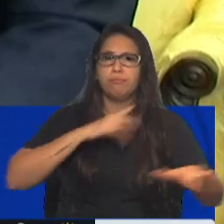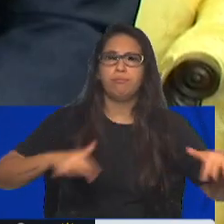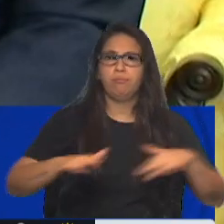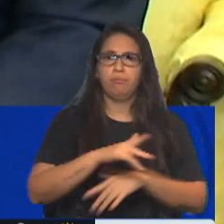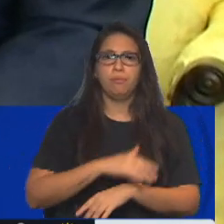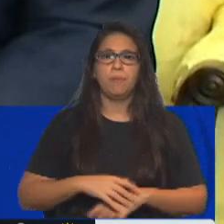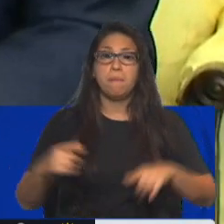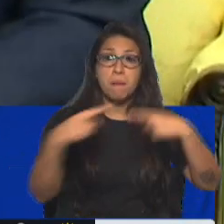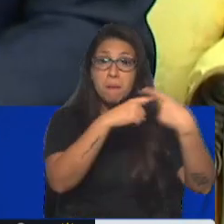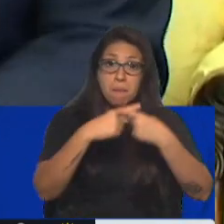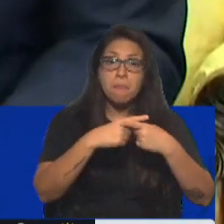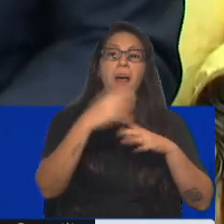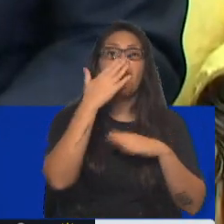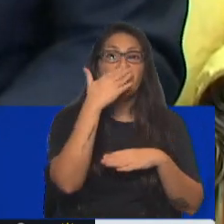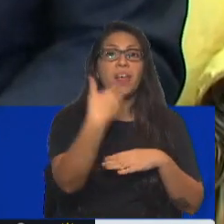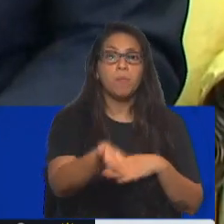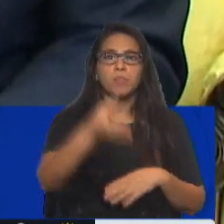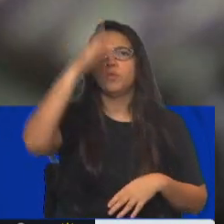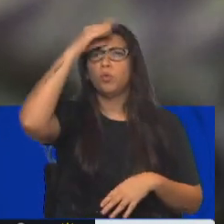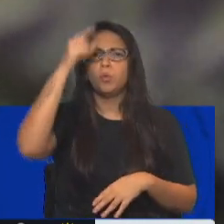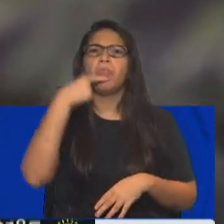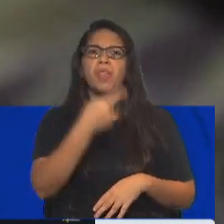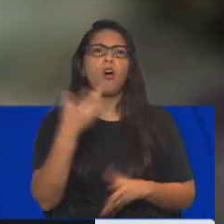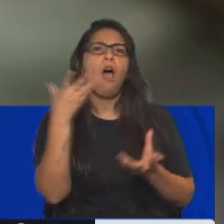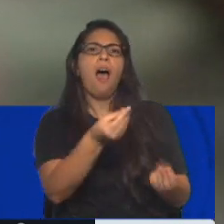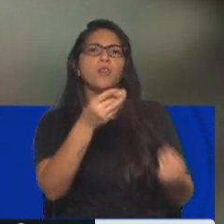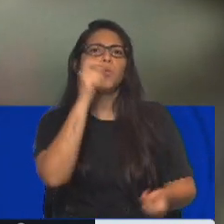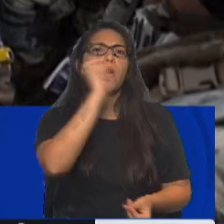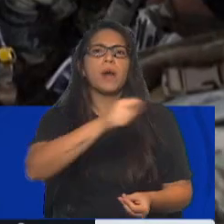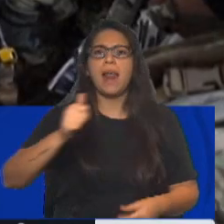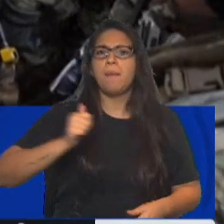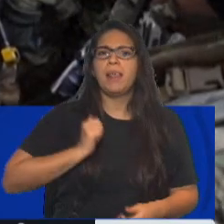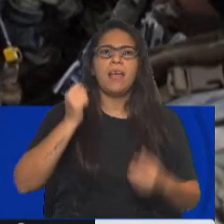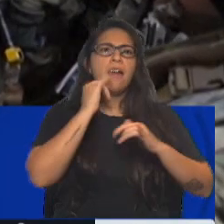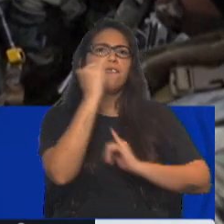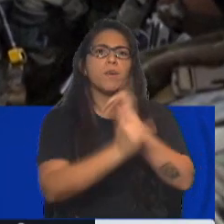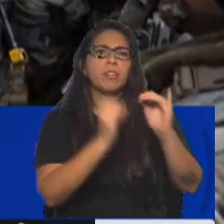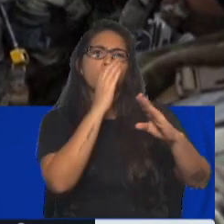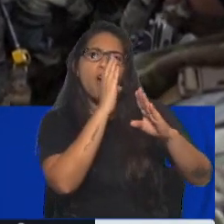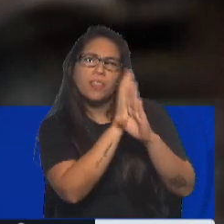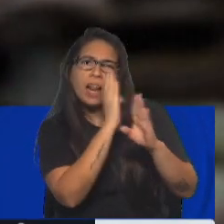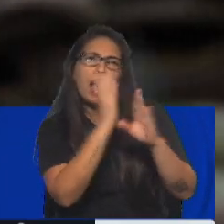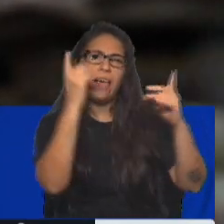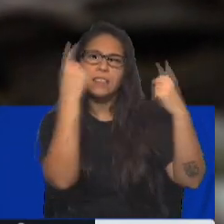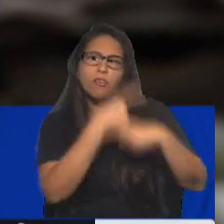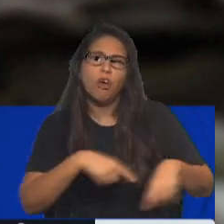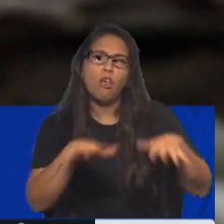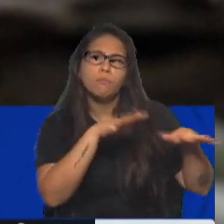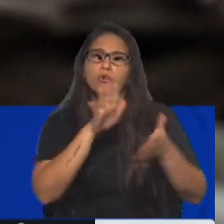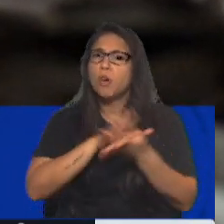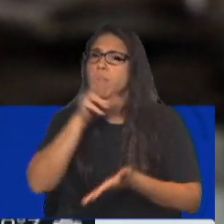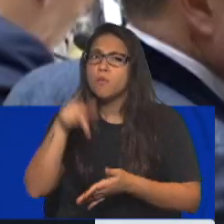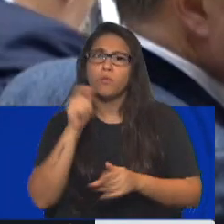Tras el cruce y la orden de Trump de suspender toda la ayuda militar a Ucrania, incluyendo la información de inteligencia sobre los movimientos